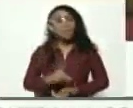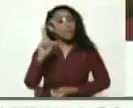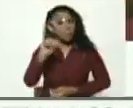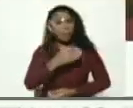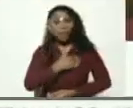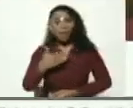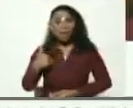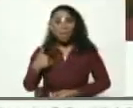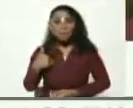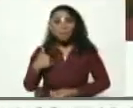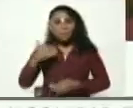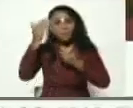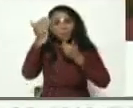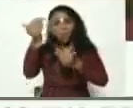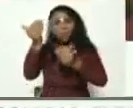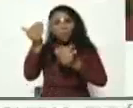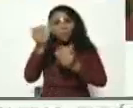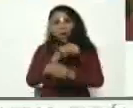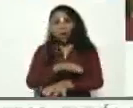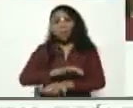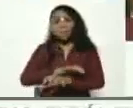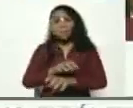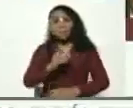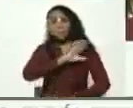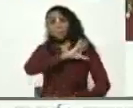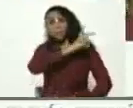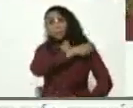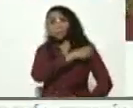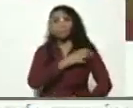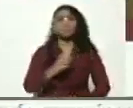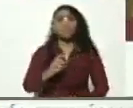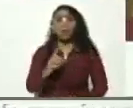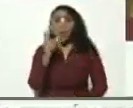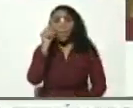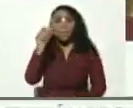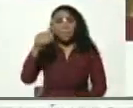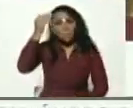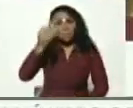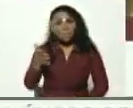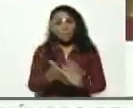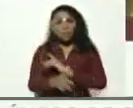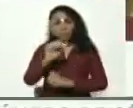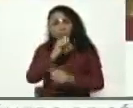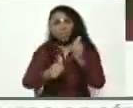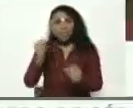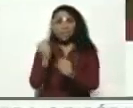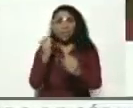queremos saludar al mayor general Néstor Reverol, vicepresidente de Obras Públicas